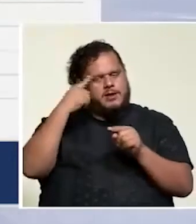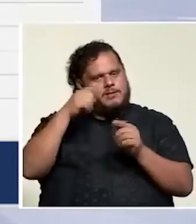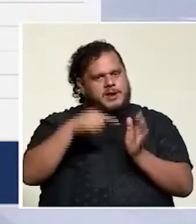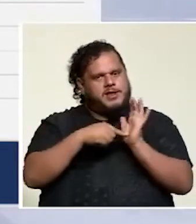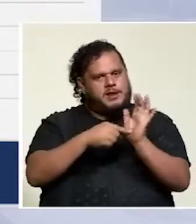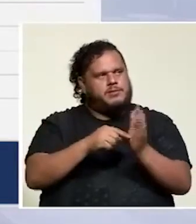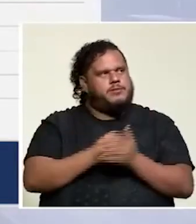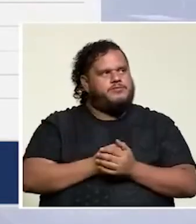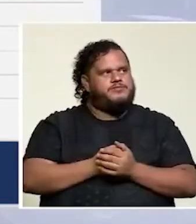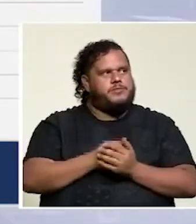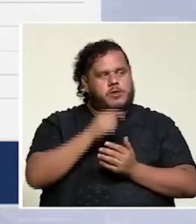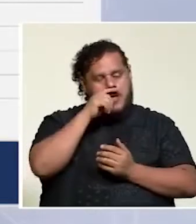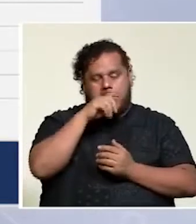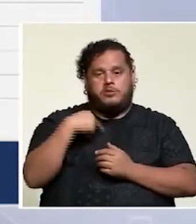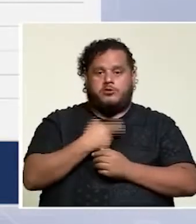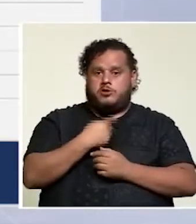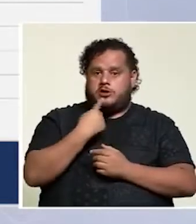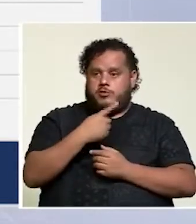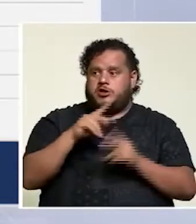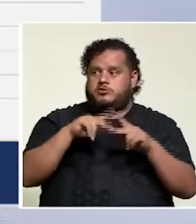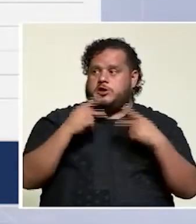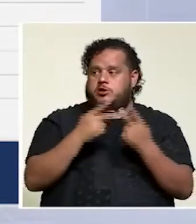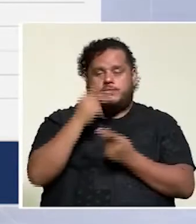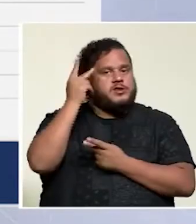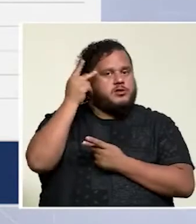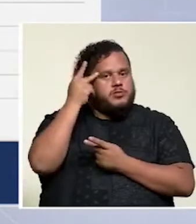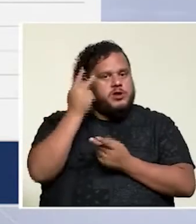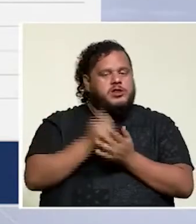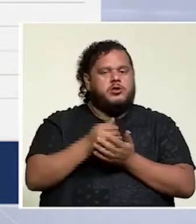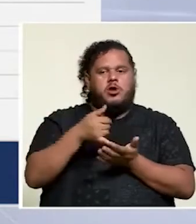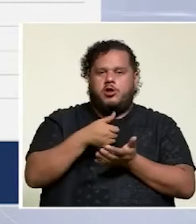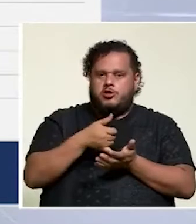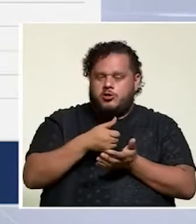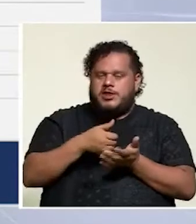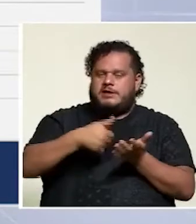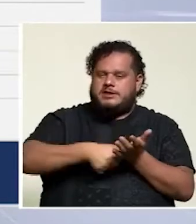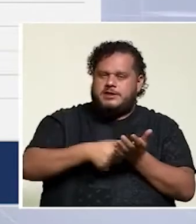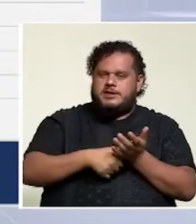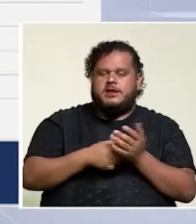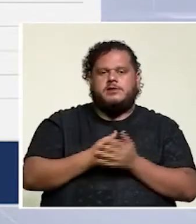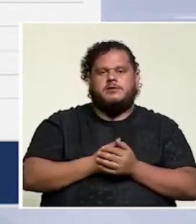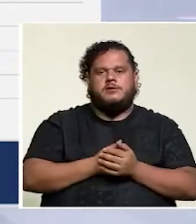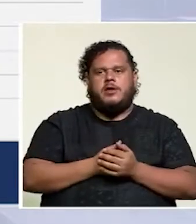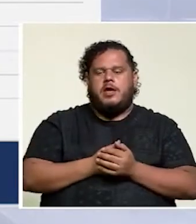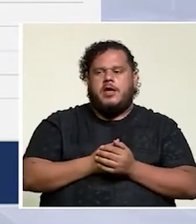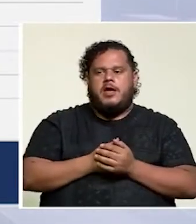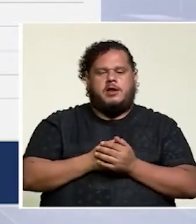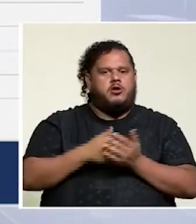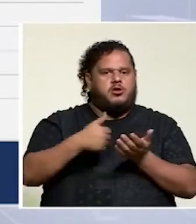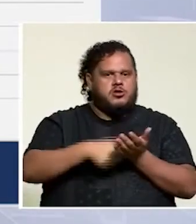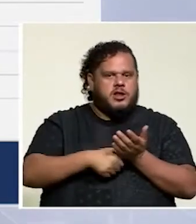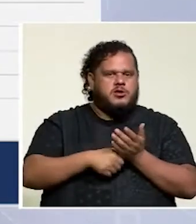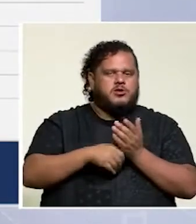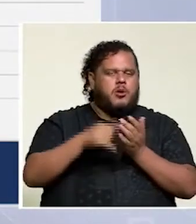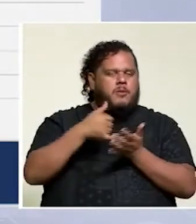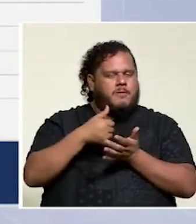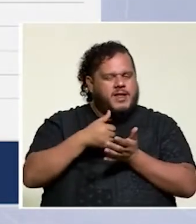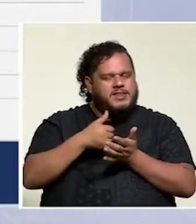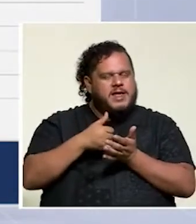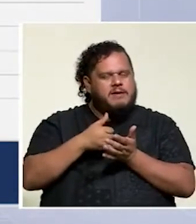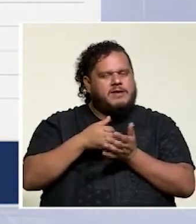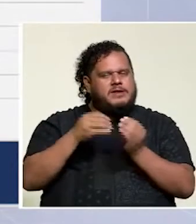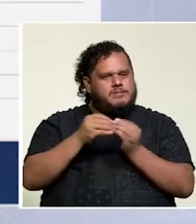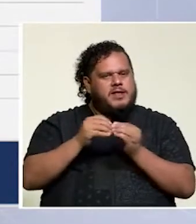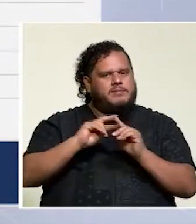pongan. Claro, hemos mencionado que los partidos son débiles electoralmente, sus bases electorales cada vez son más débiles, pero son